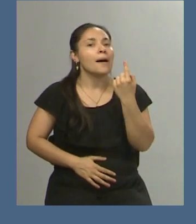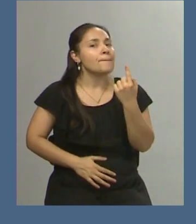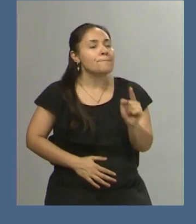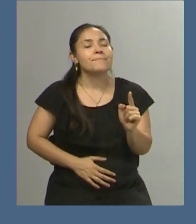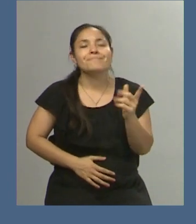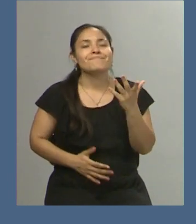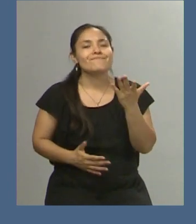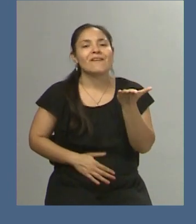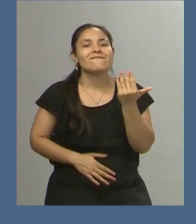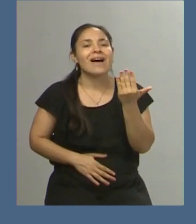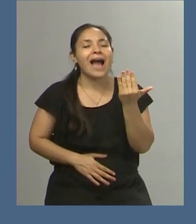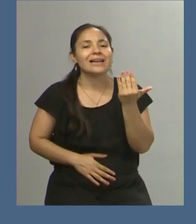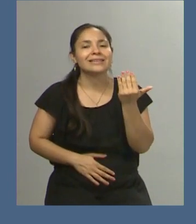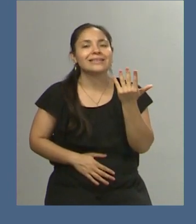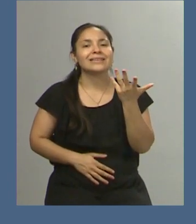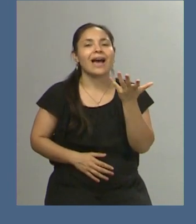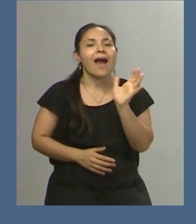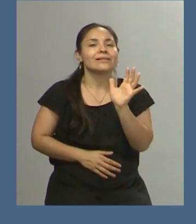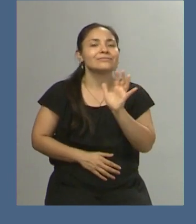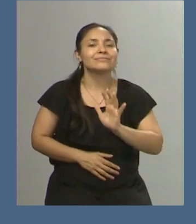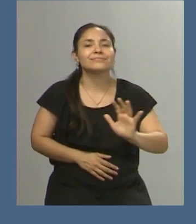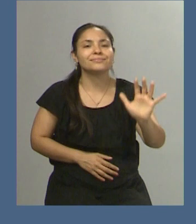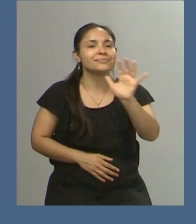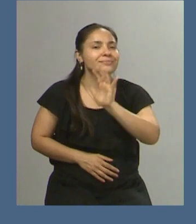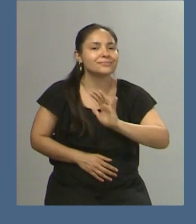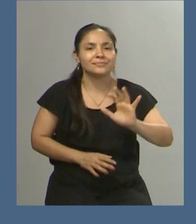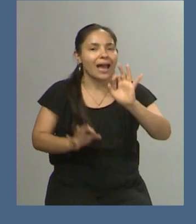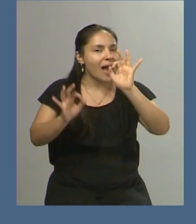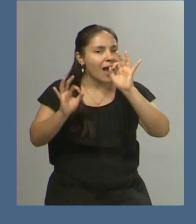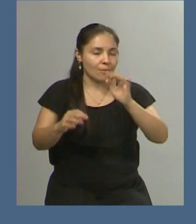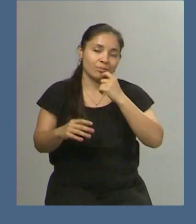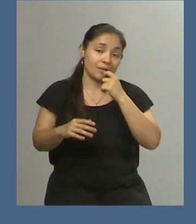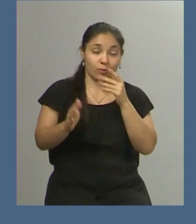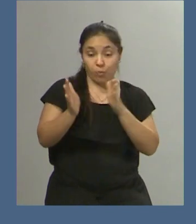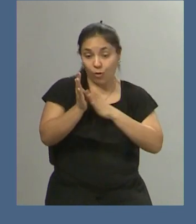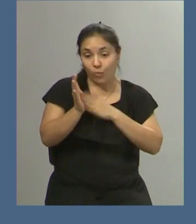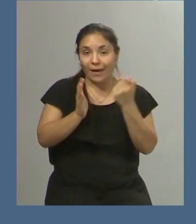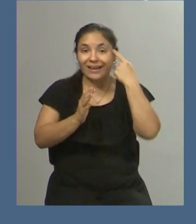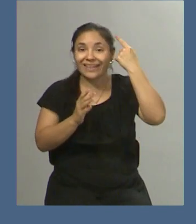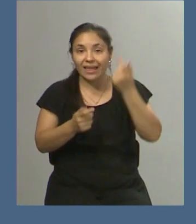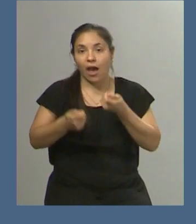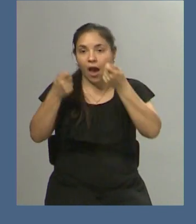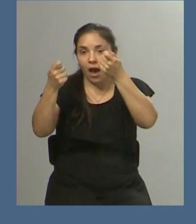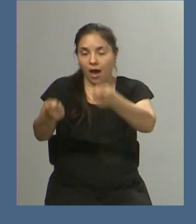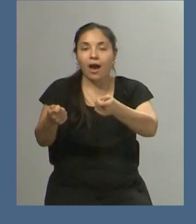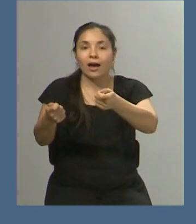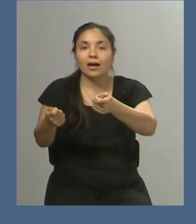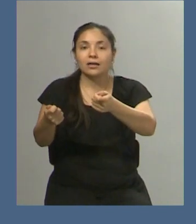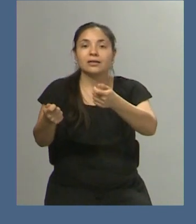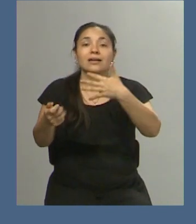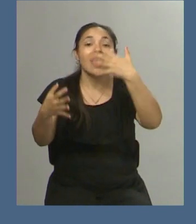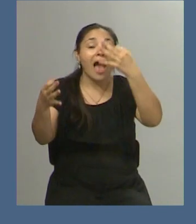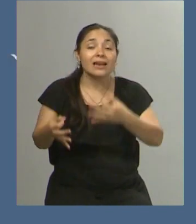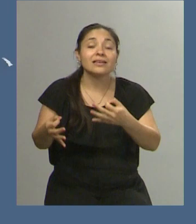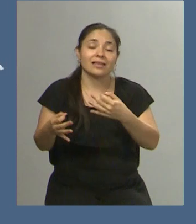digamos, la capacidad de influencia como para poder proponer ideas que puedan penetrar en la realidad,